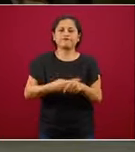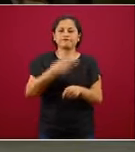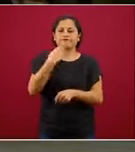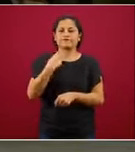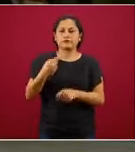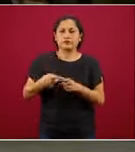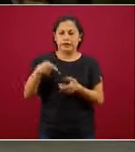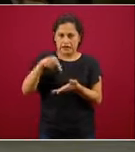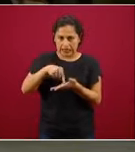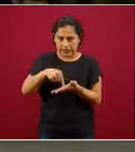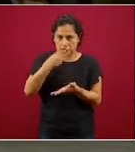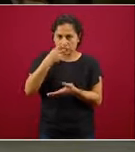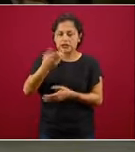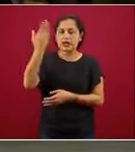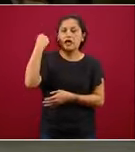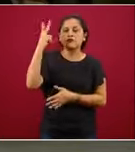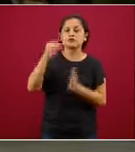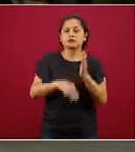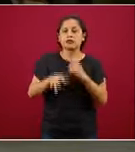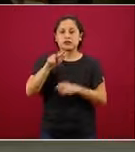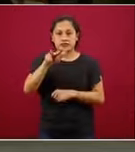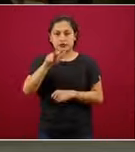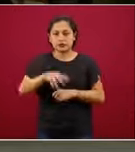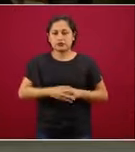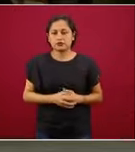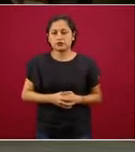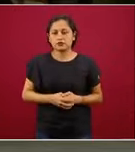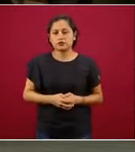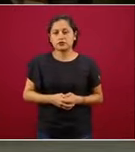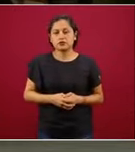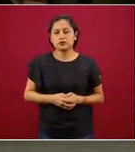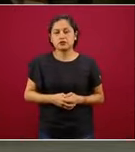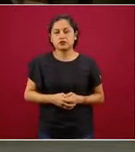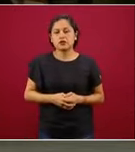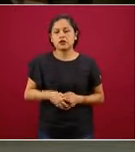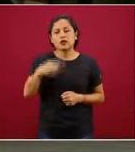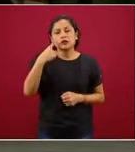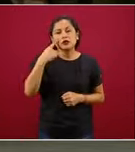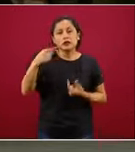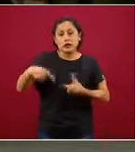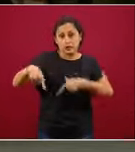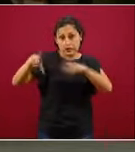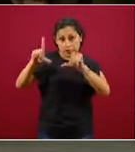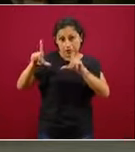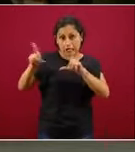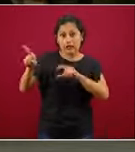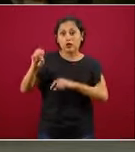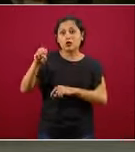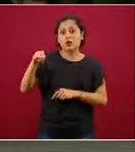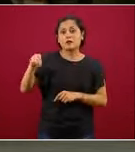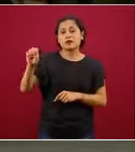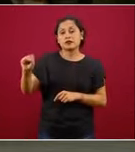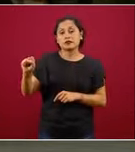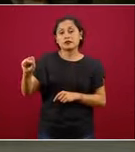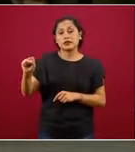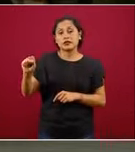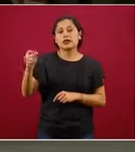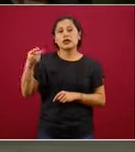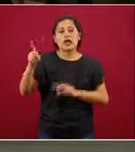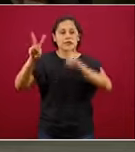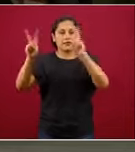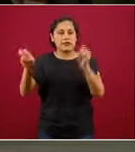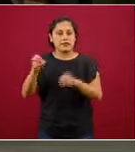2018. En la OMS, en un portal, en el portal de la OMS, pero en el sitio de